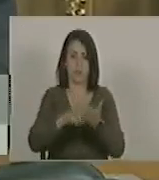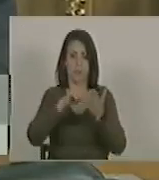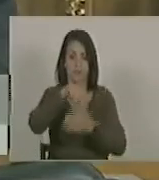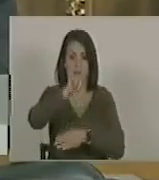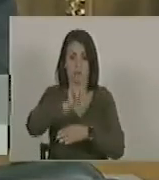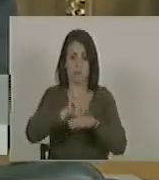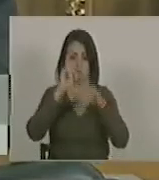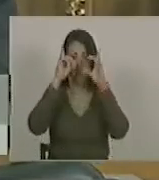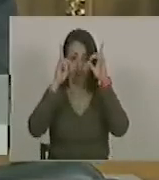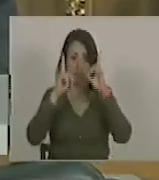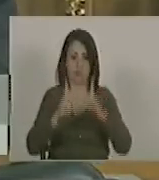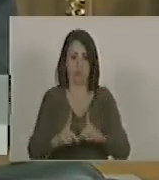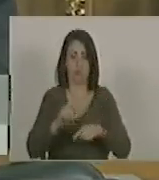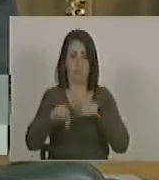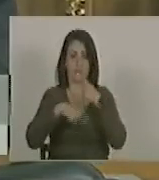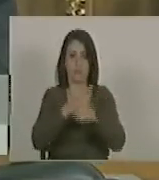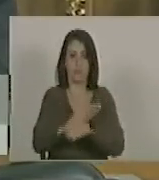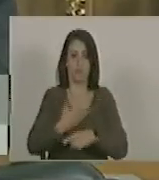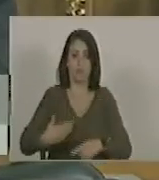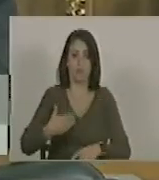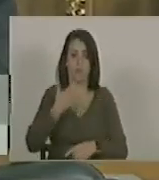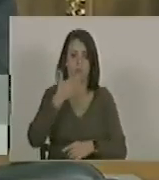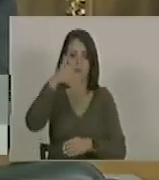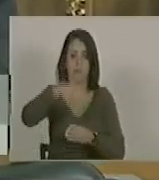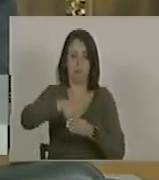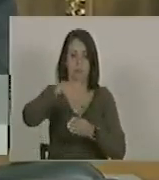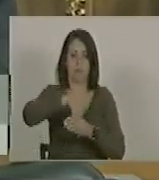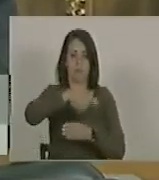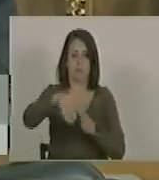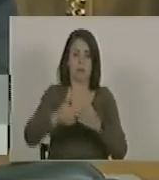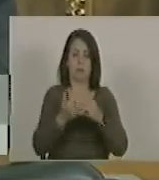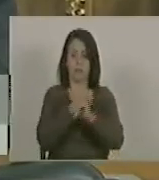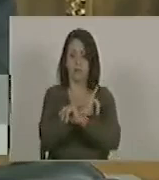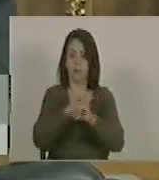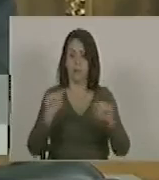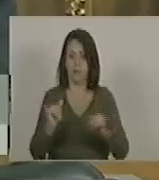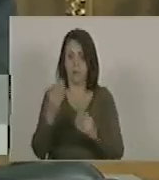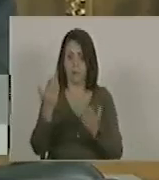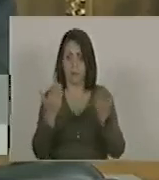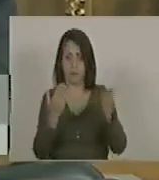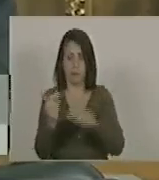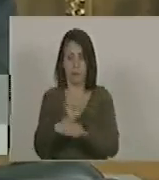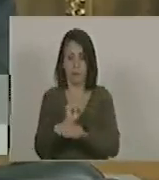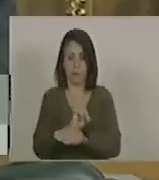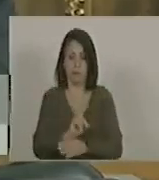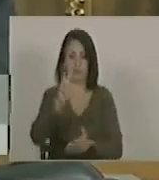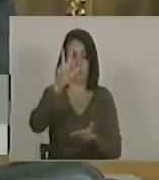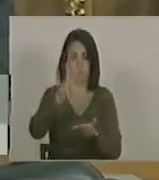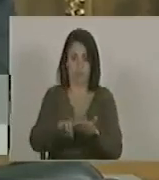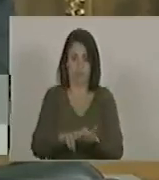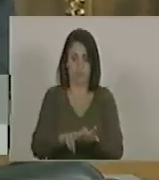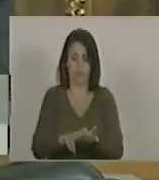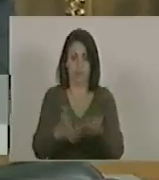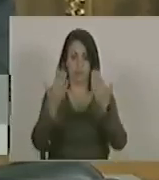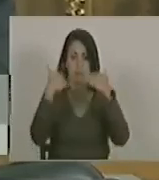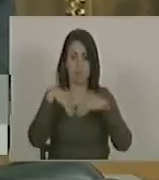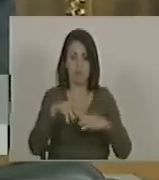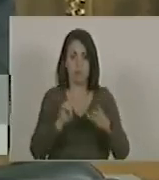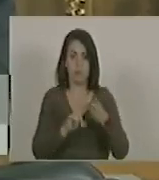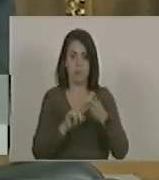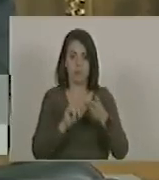por unanimidad. Acto seguido, el presidente sometió a votación el levantamiento de la moción de urgencia, la cual resultó aprobada.